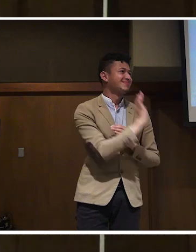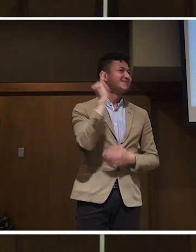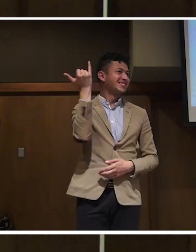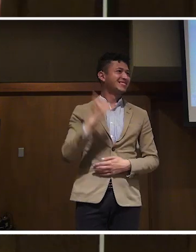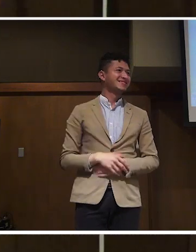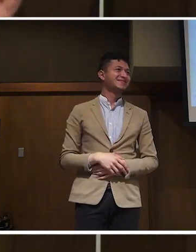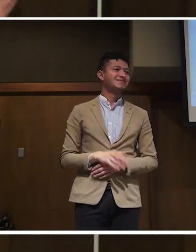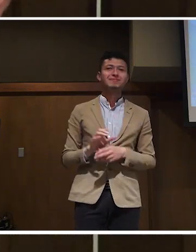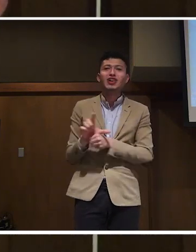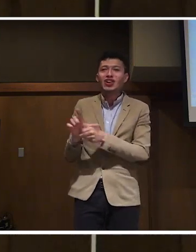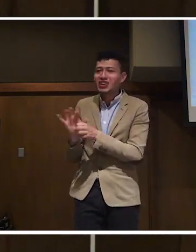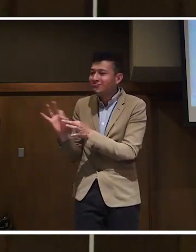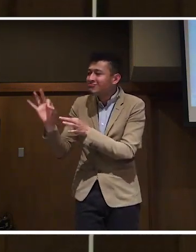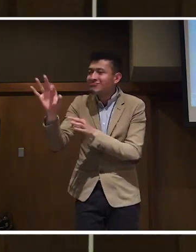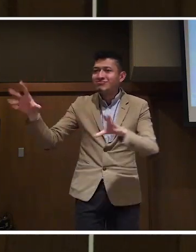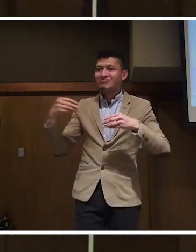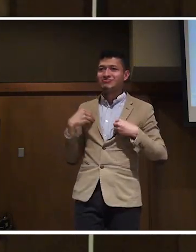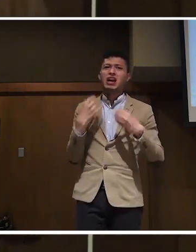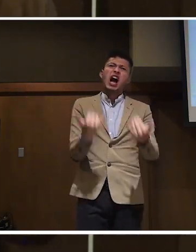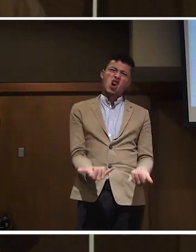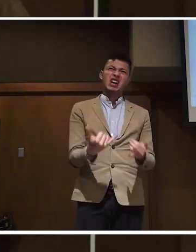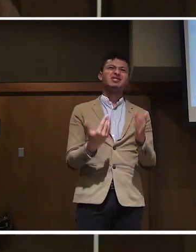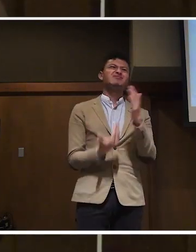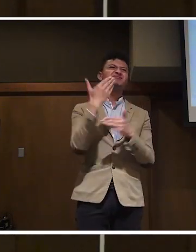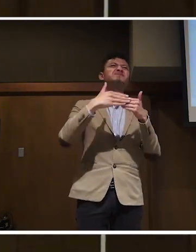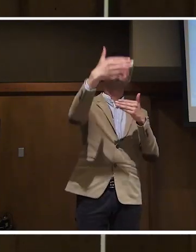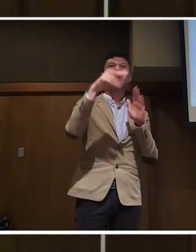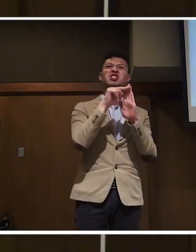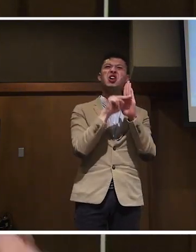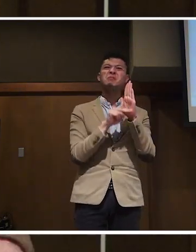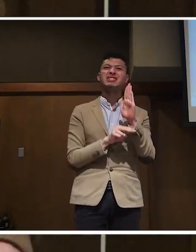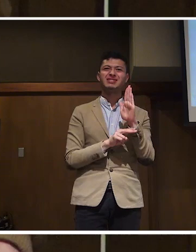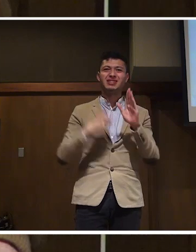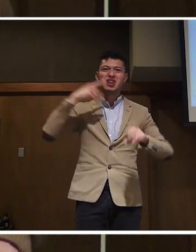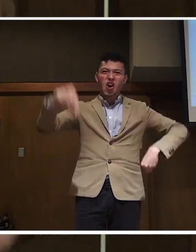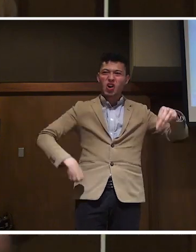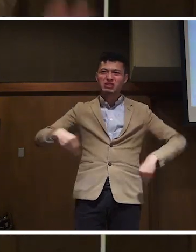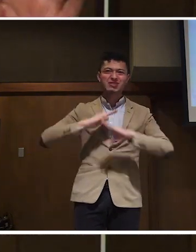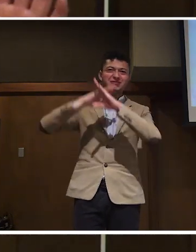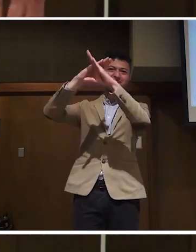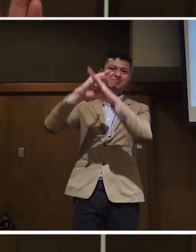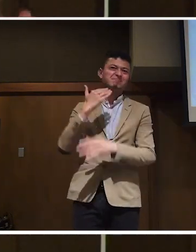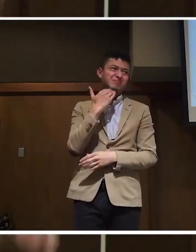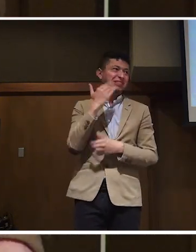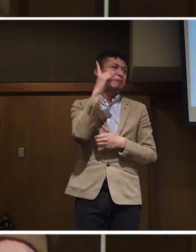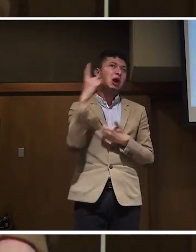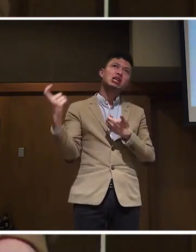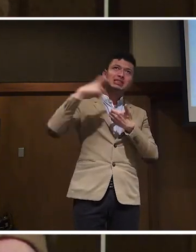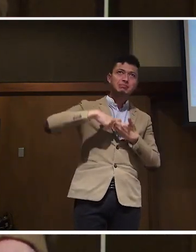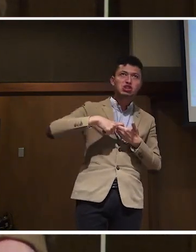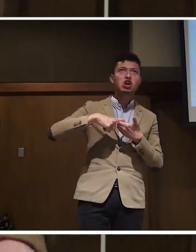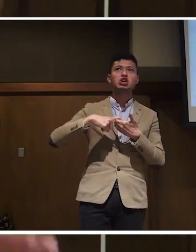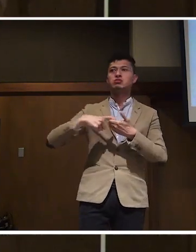creo que ahora las normas contra la corrupción nos obligarán seguramente a hacerlo, pero pues, si el poeta no está inscrito en